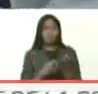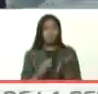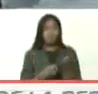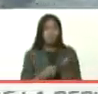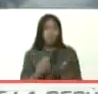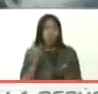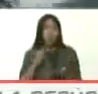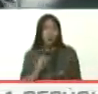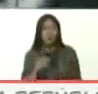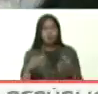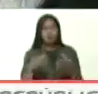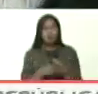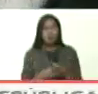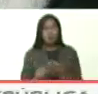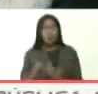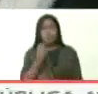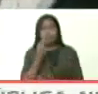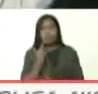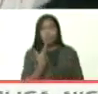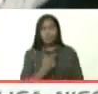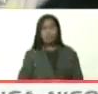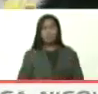consiguiendo los equipos, las medicinas.